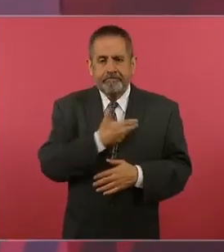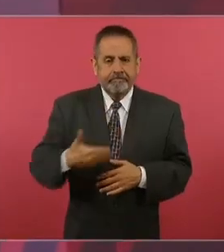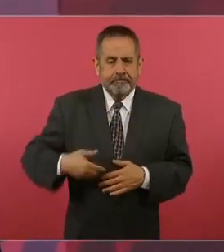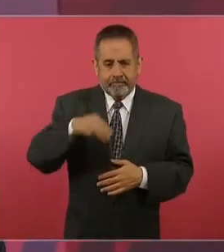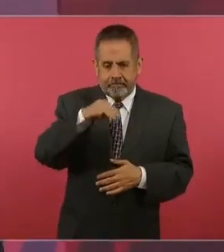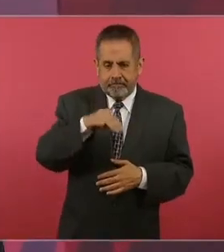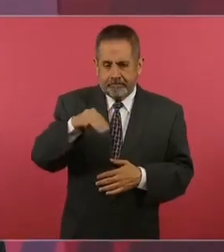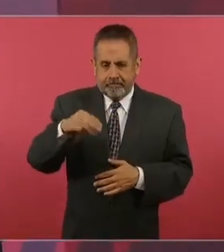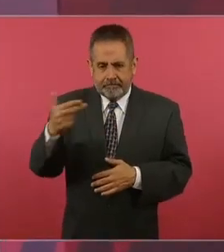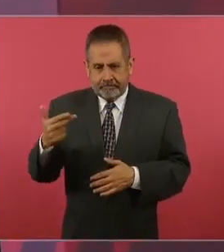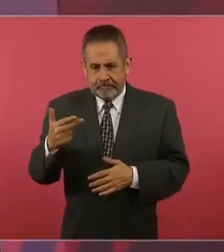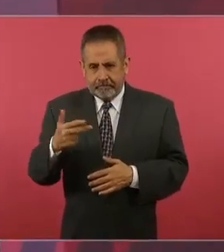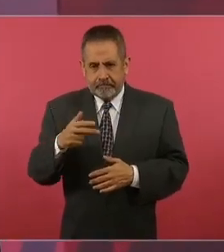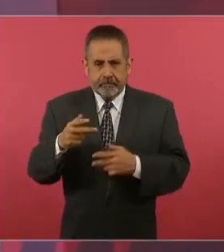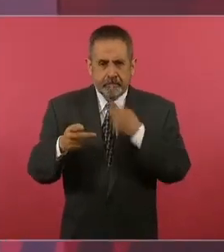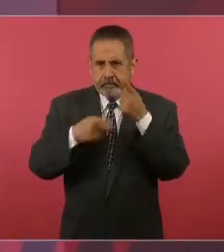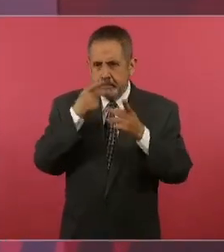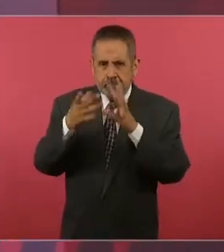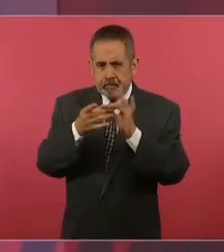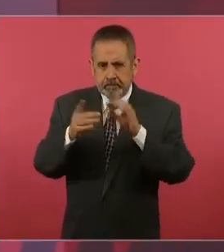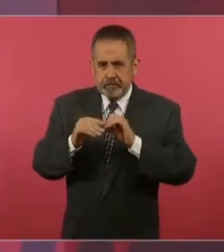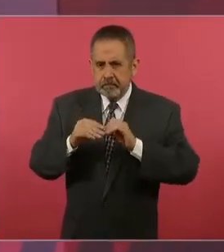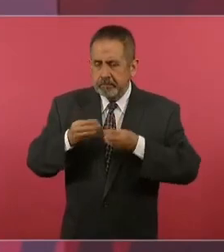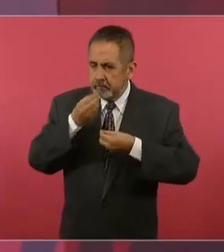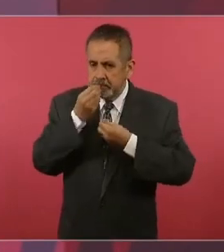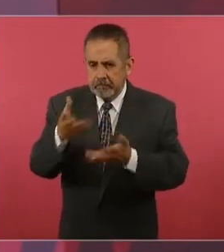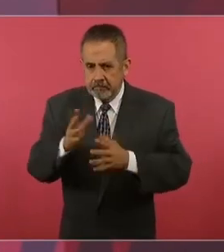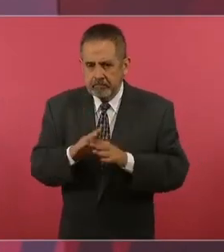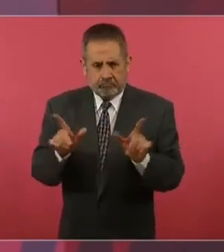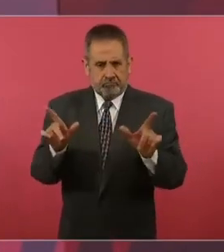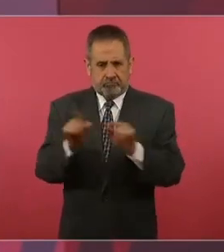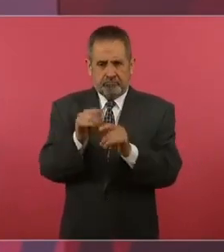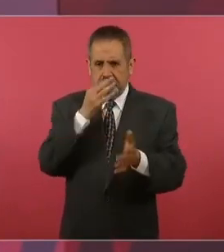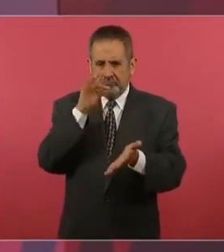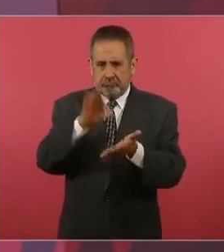expresidente finado, no voy a hablar más de eso,